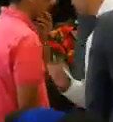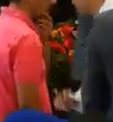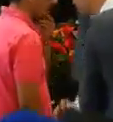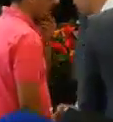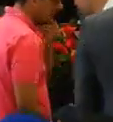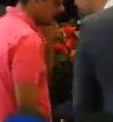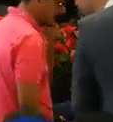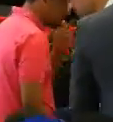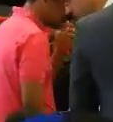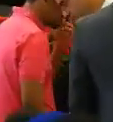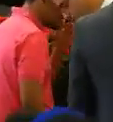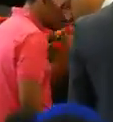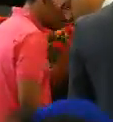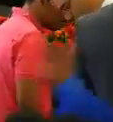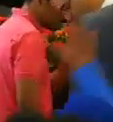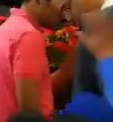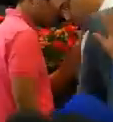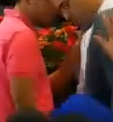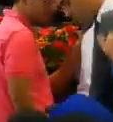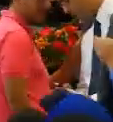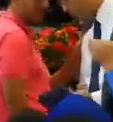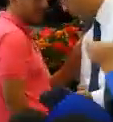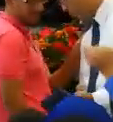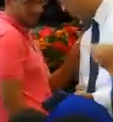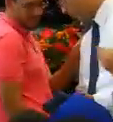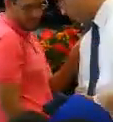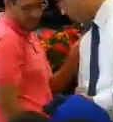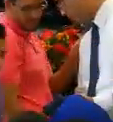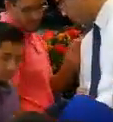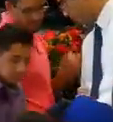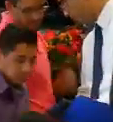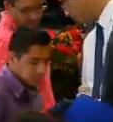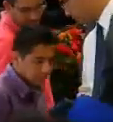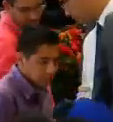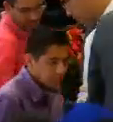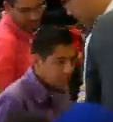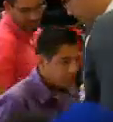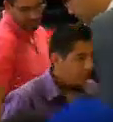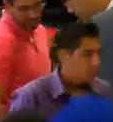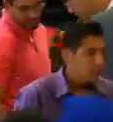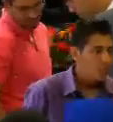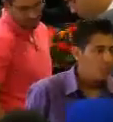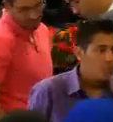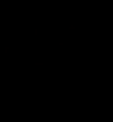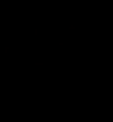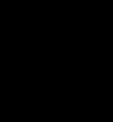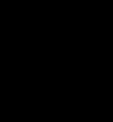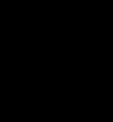paz y con mucha bendición. Dios les bendiga. Amén y amén.